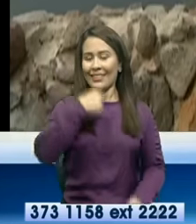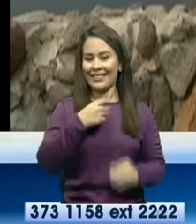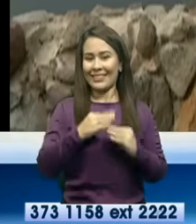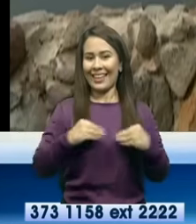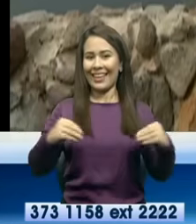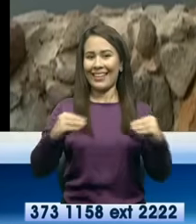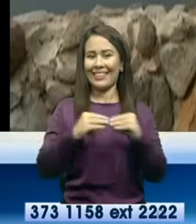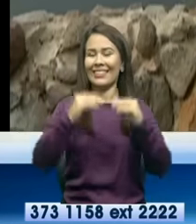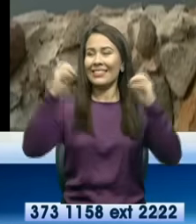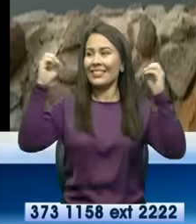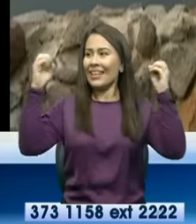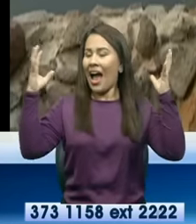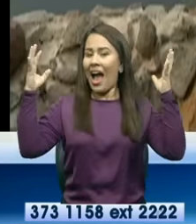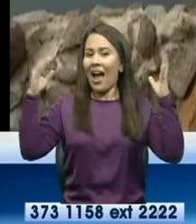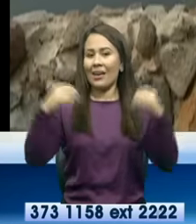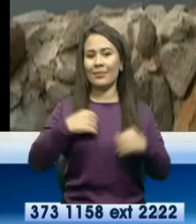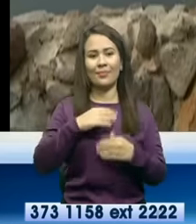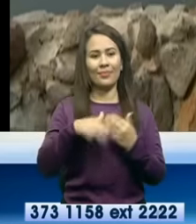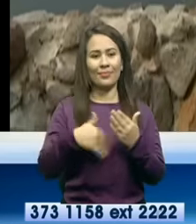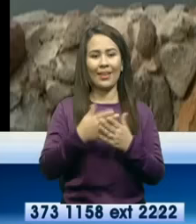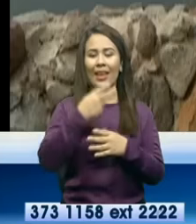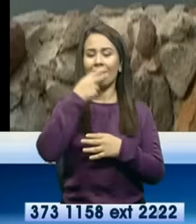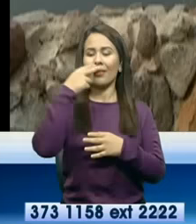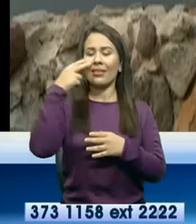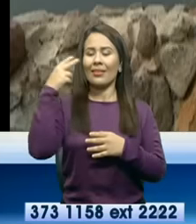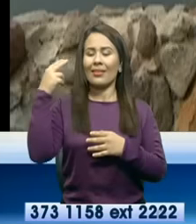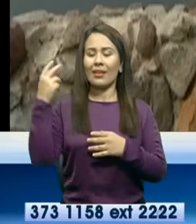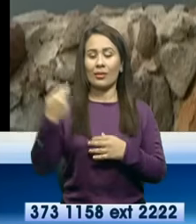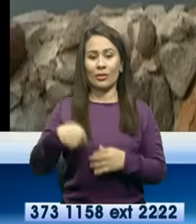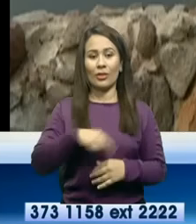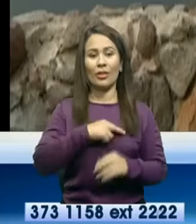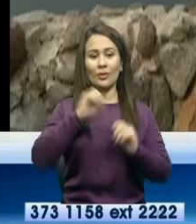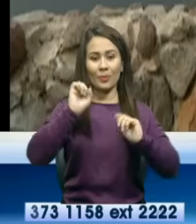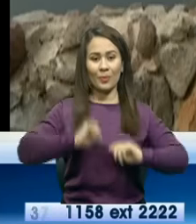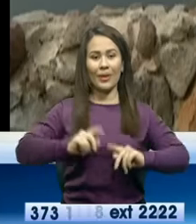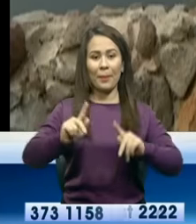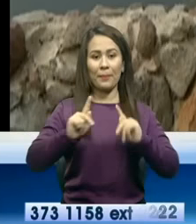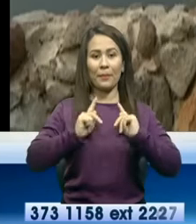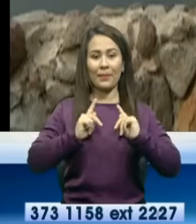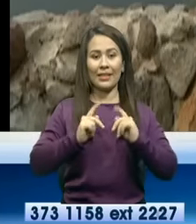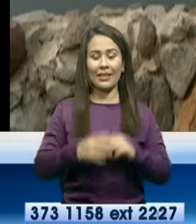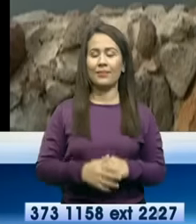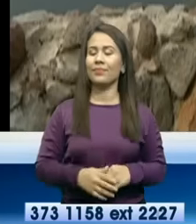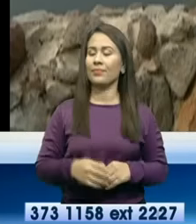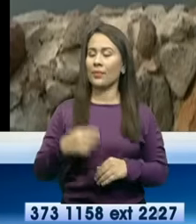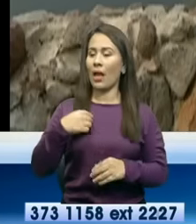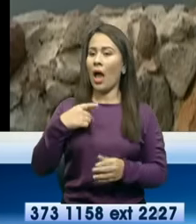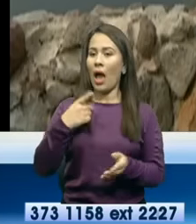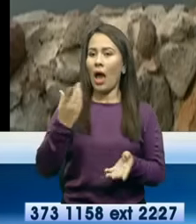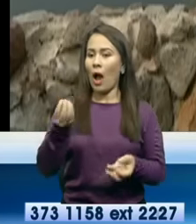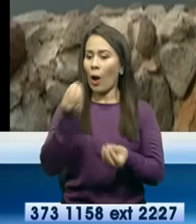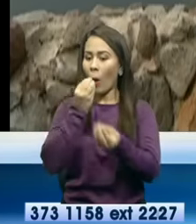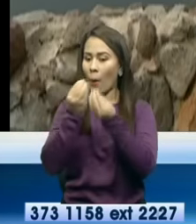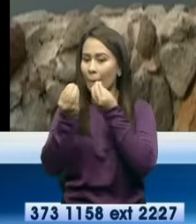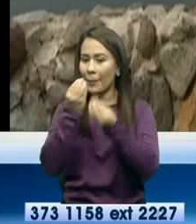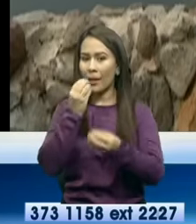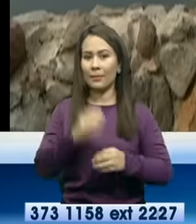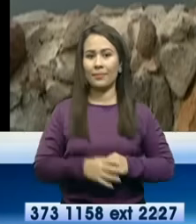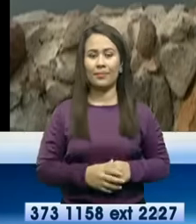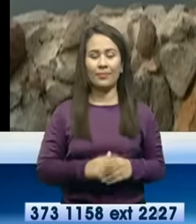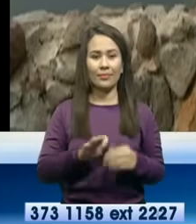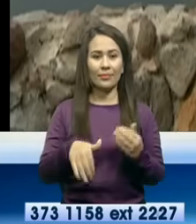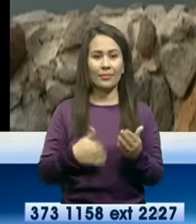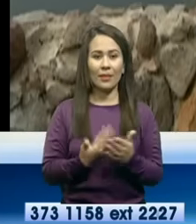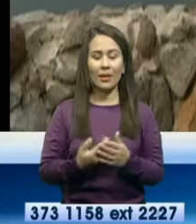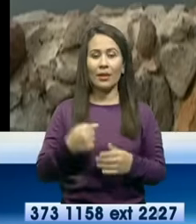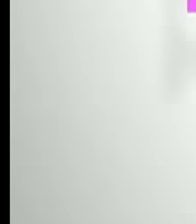ejemplo, toda la parte de la naturaleza que nos permite la energía de solventar nuestra alimentación y por otro